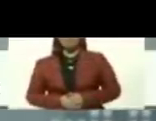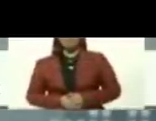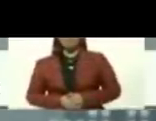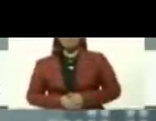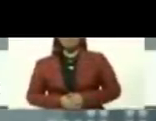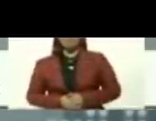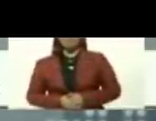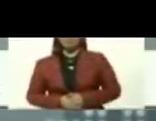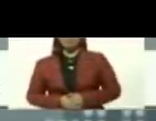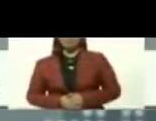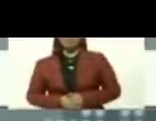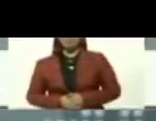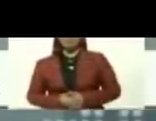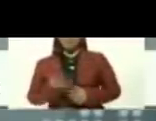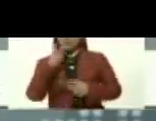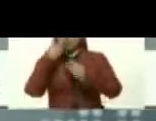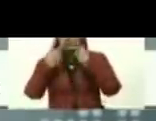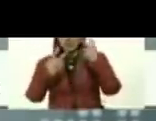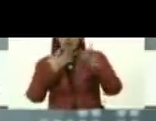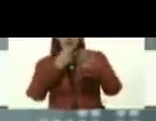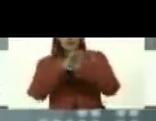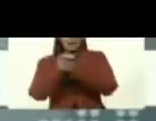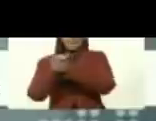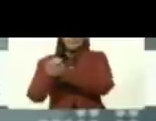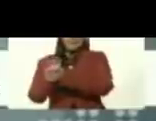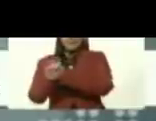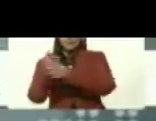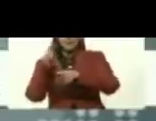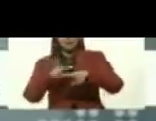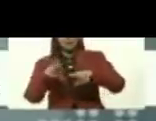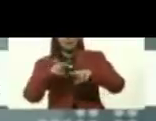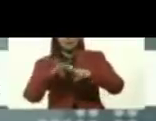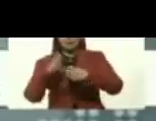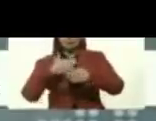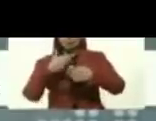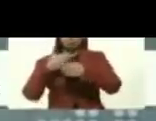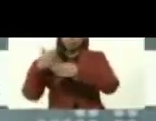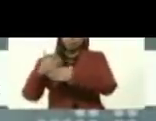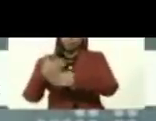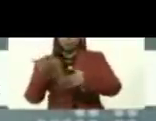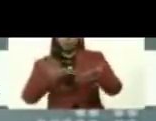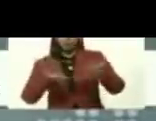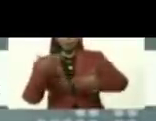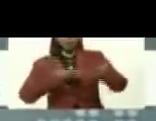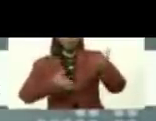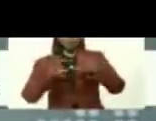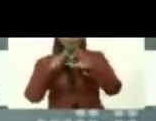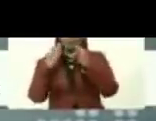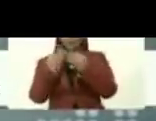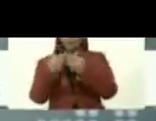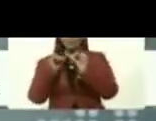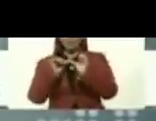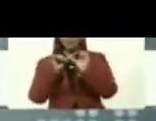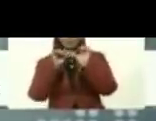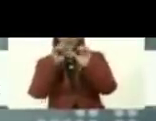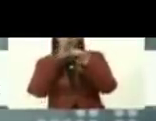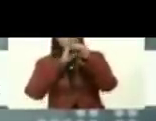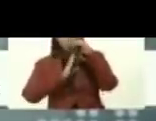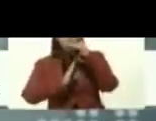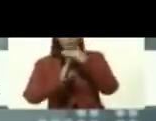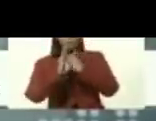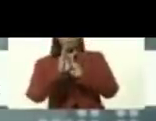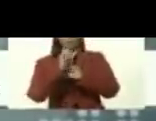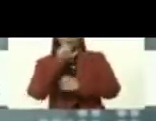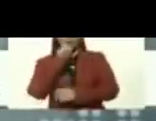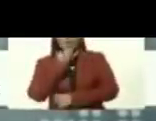Ve, visita tus amistades de la infancia, comparte con tu familia y sigue siendo tan humilde, tan